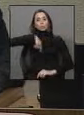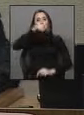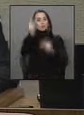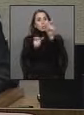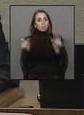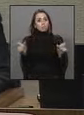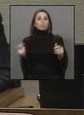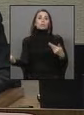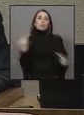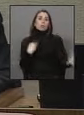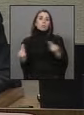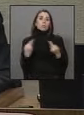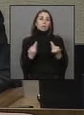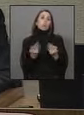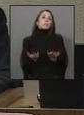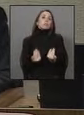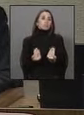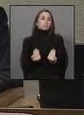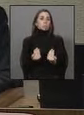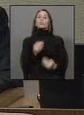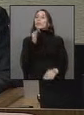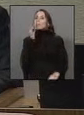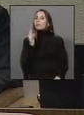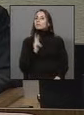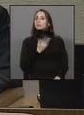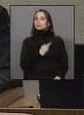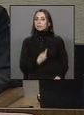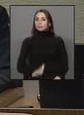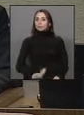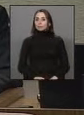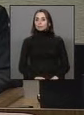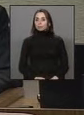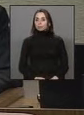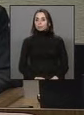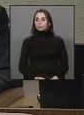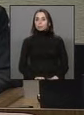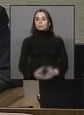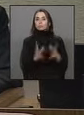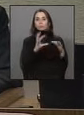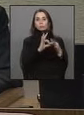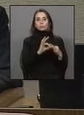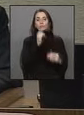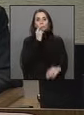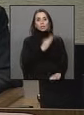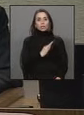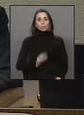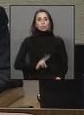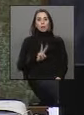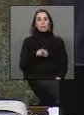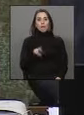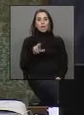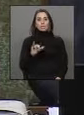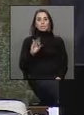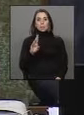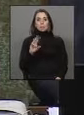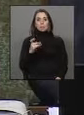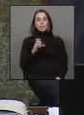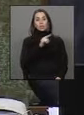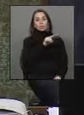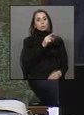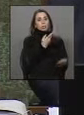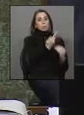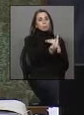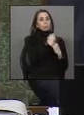así lo demanda y así lo espera. Edicto, señor Presidente. Muchas gracias, diputado Fernando Selberghe. Los oficios por usted